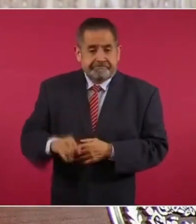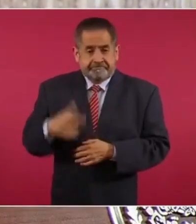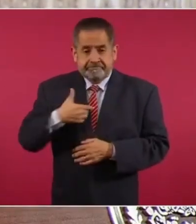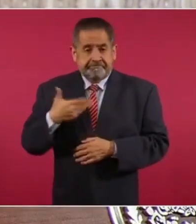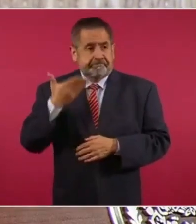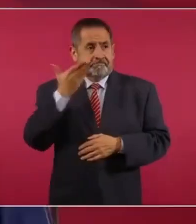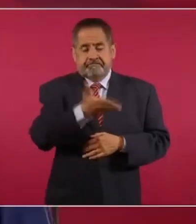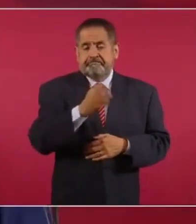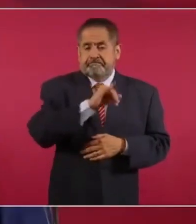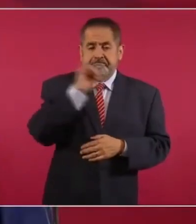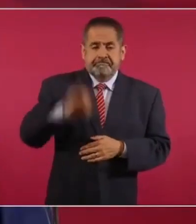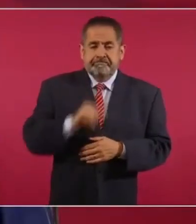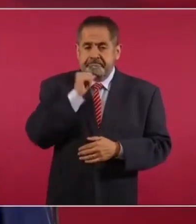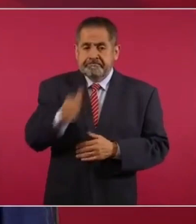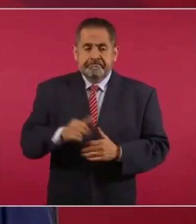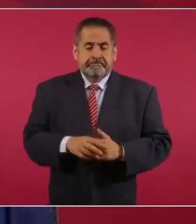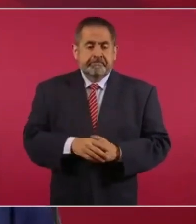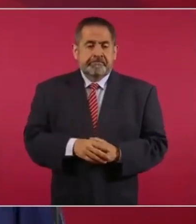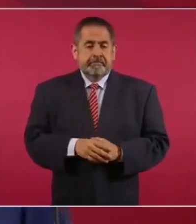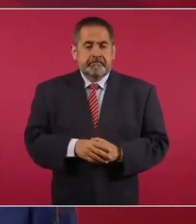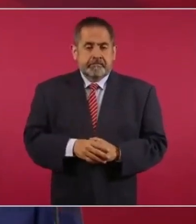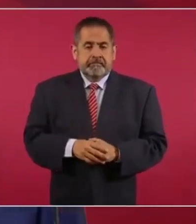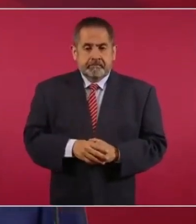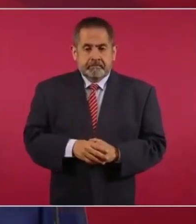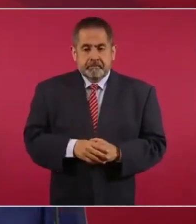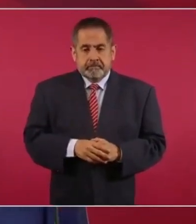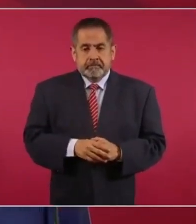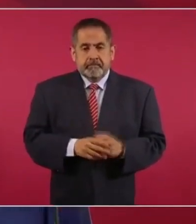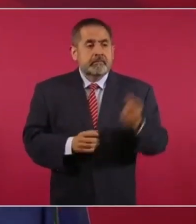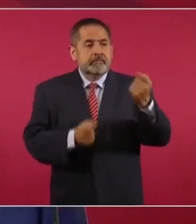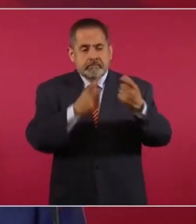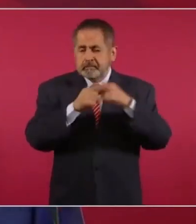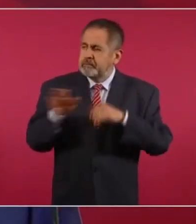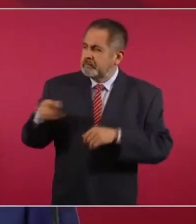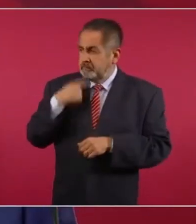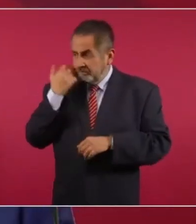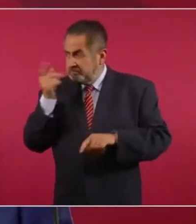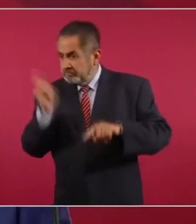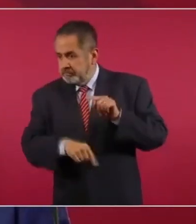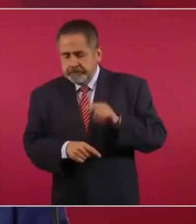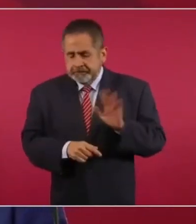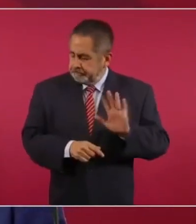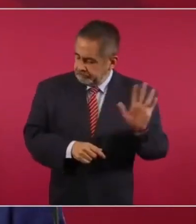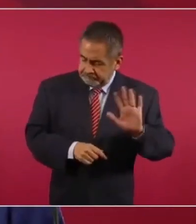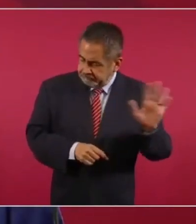Jamás. Y sí han habido insinuaciones.